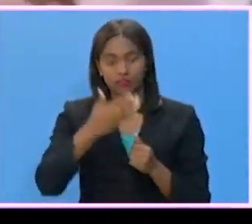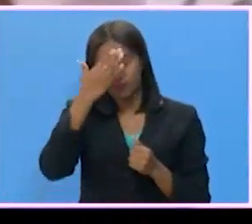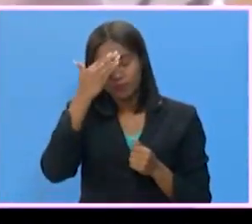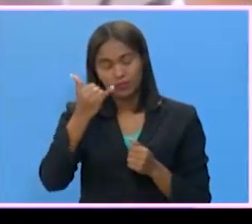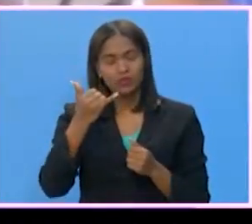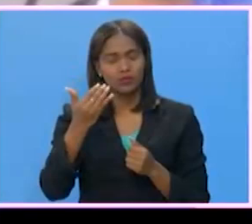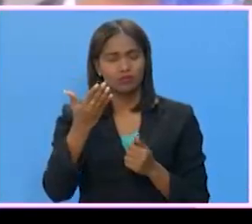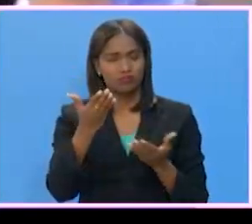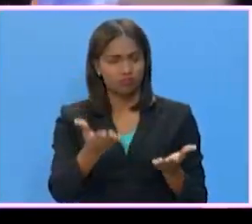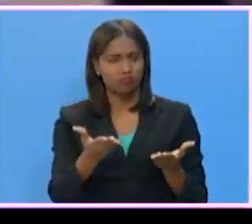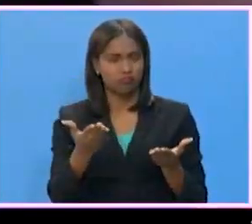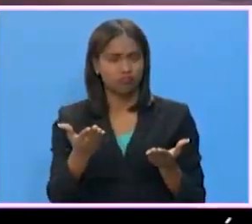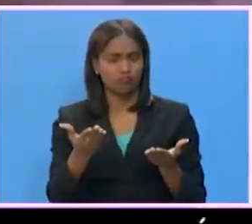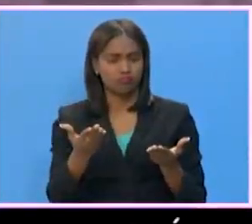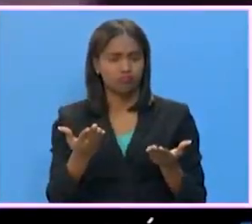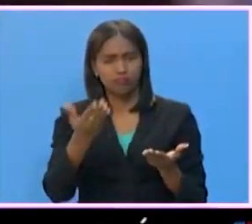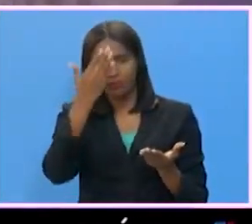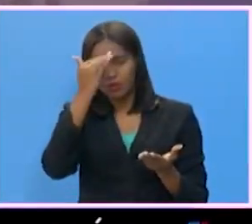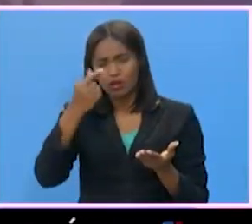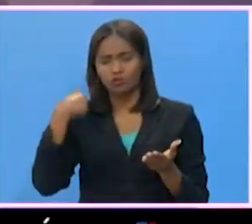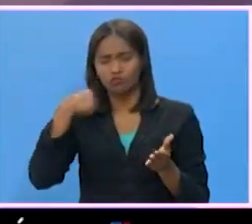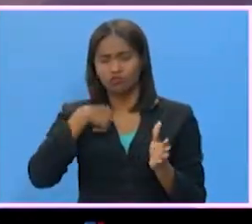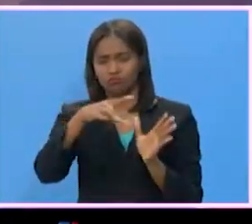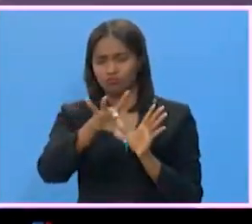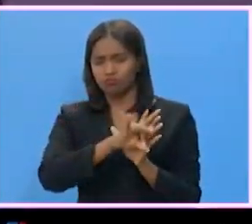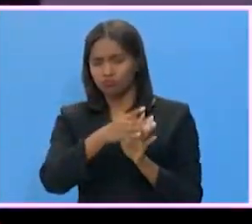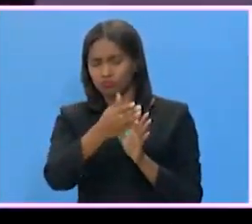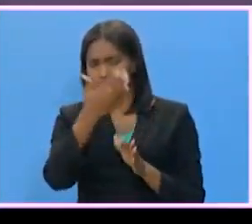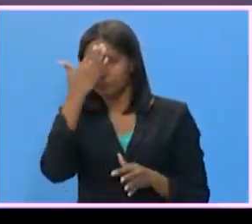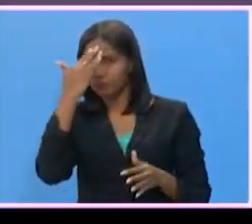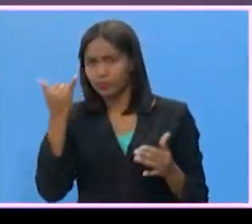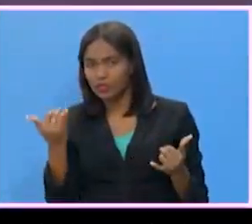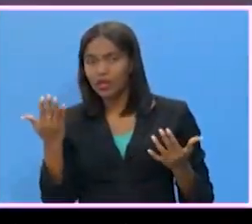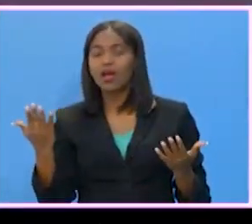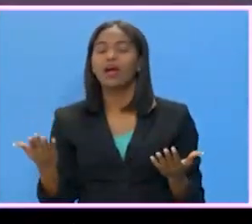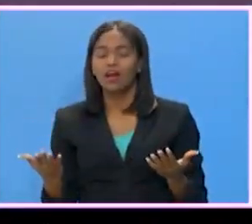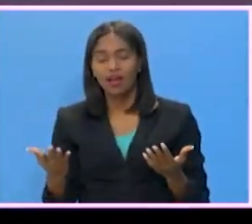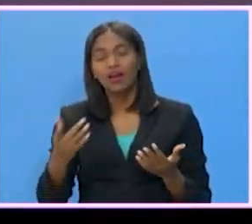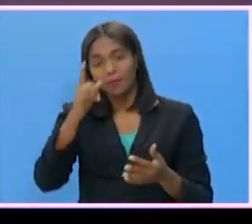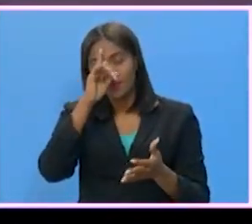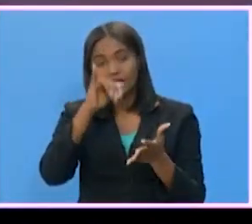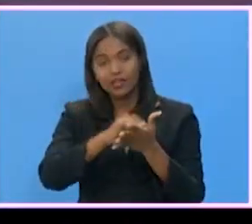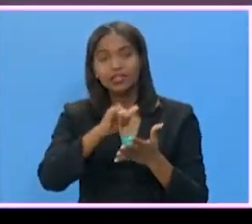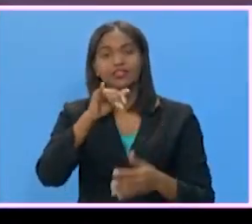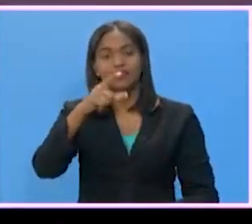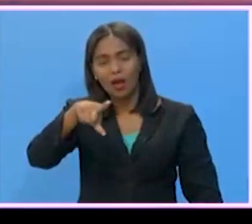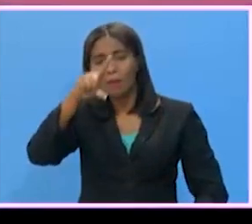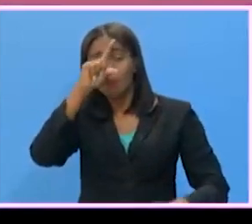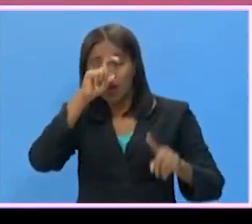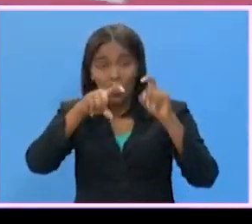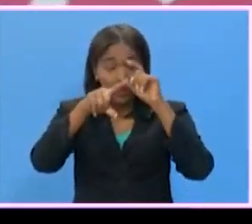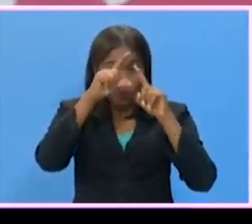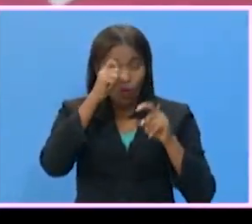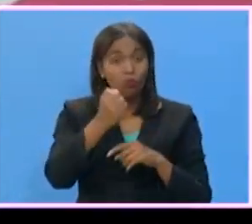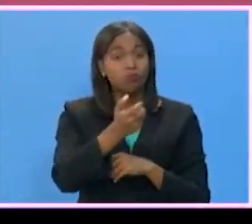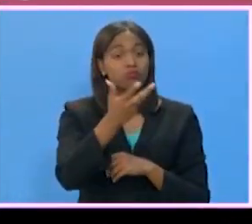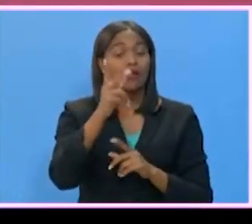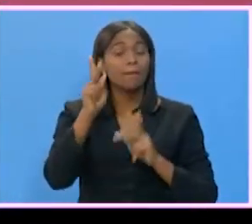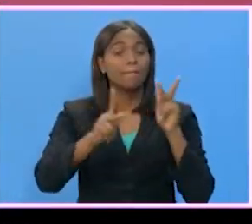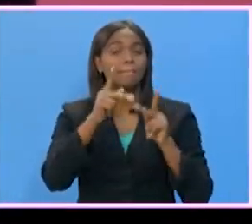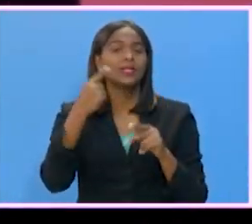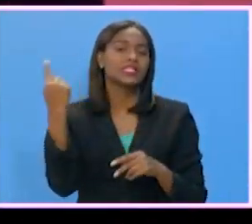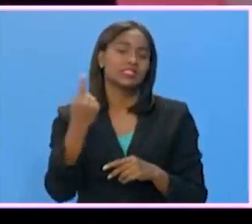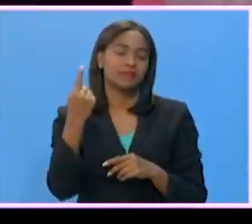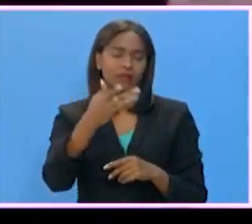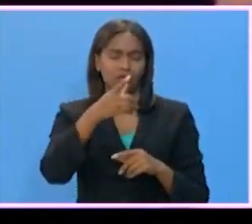hub? ¿Por qué elegir un hub? Precisamente, las preguntas, algunas de ellas, o las más críticas que se